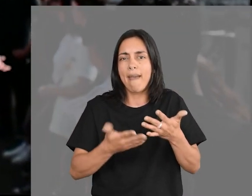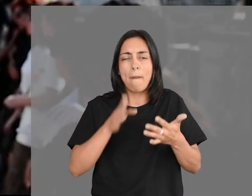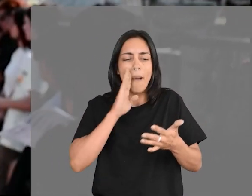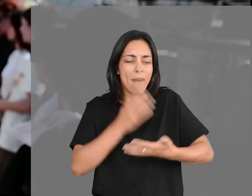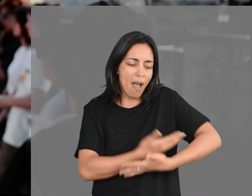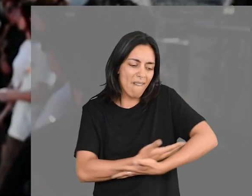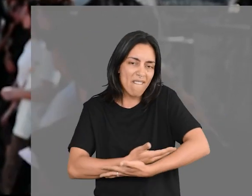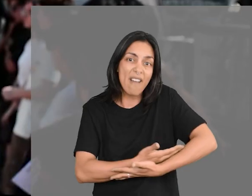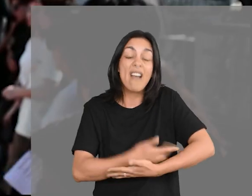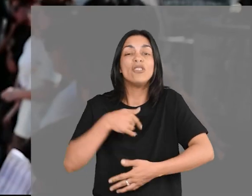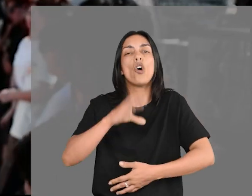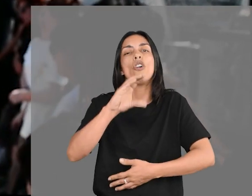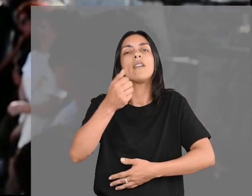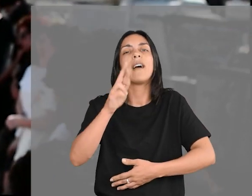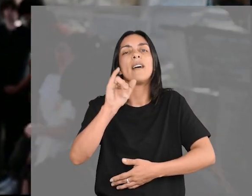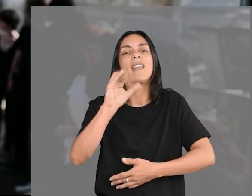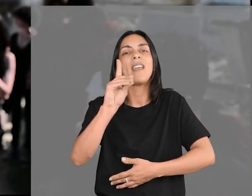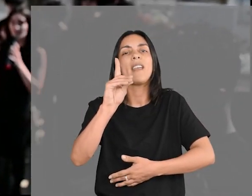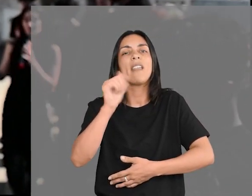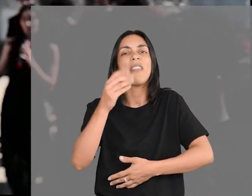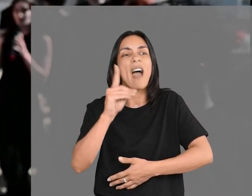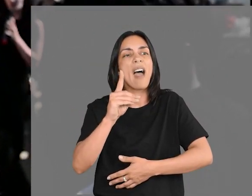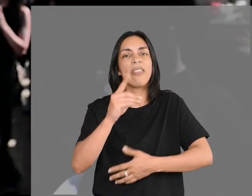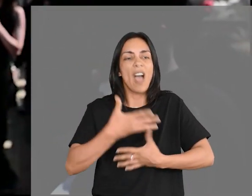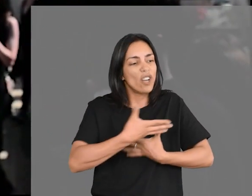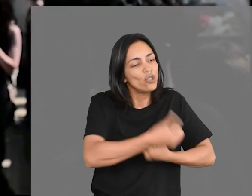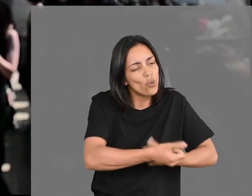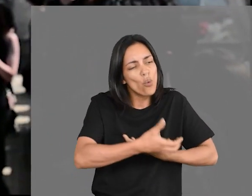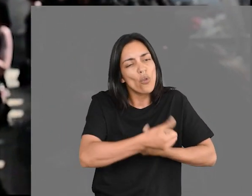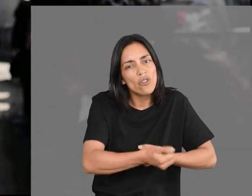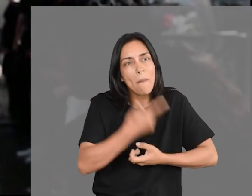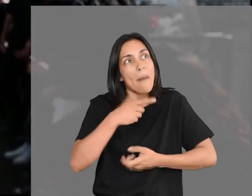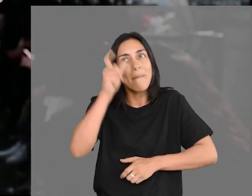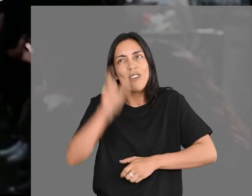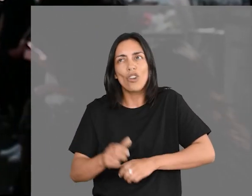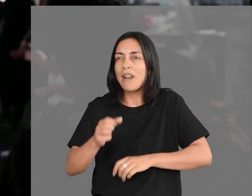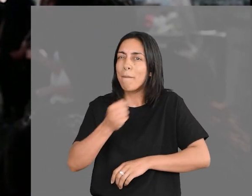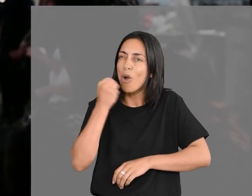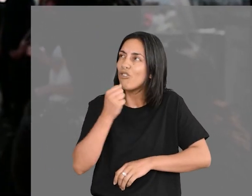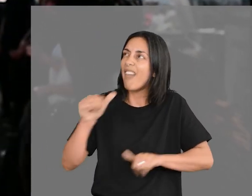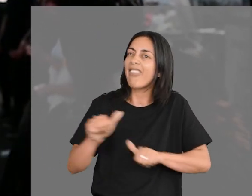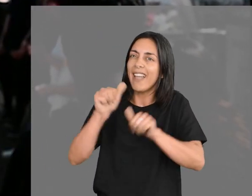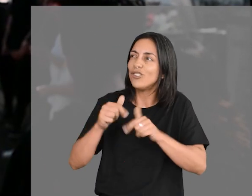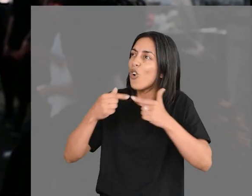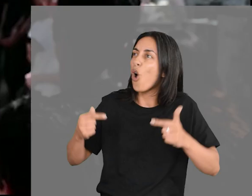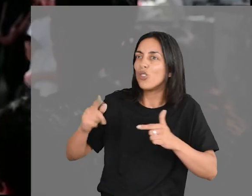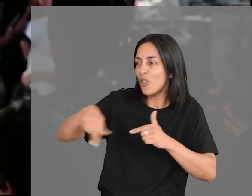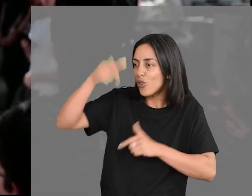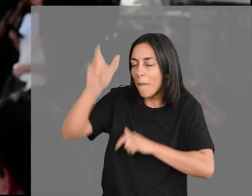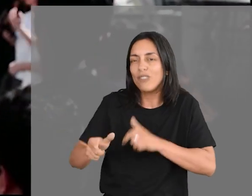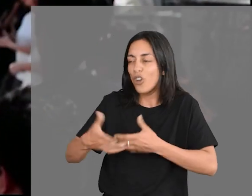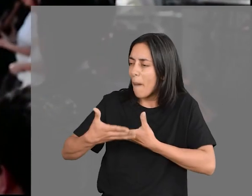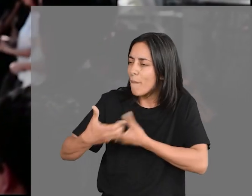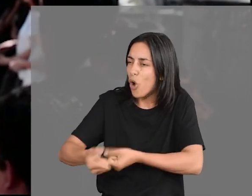la caridad. Es cuando una persona hizo mucho por el pueblo, puede ser. Y también después está el ancla,